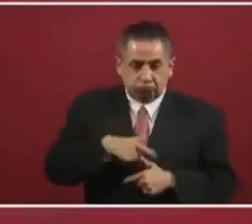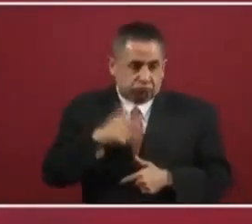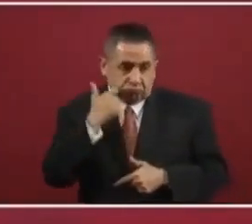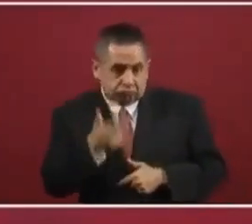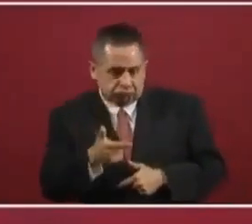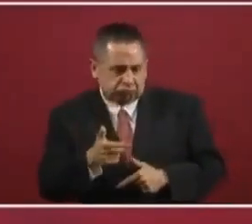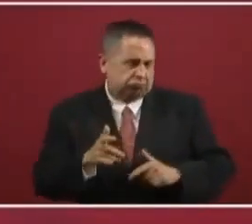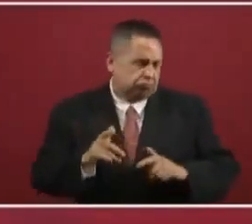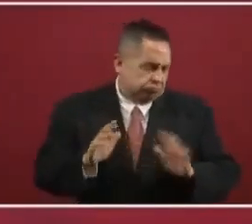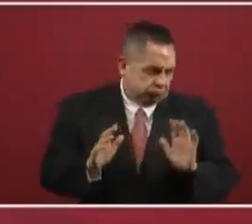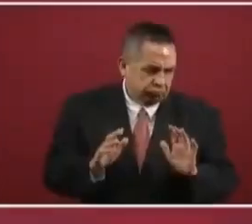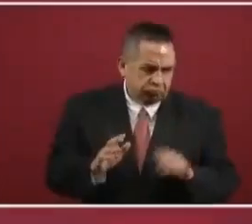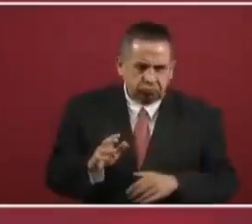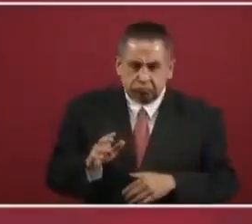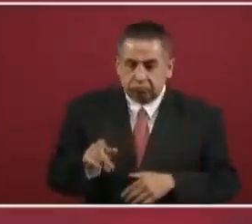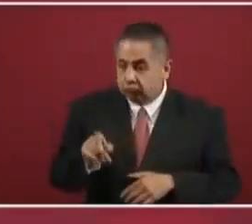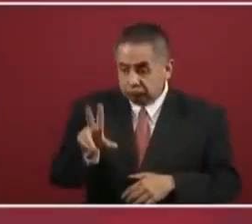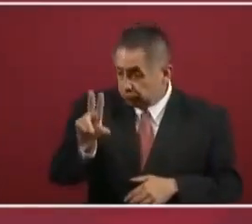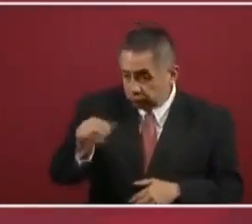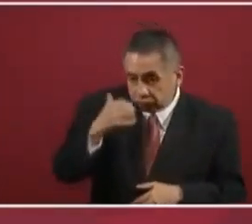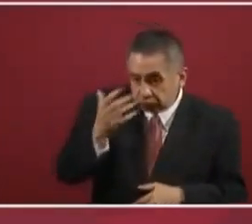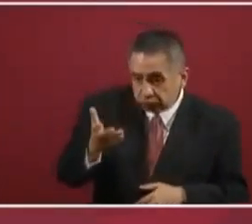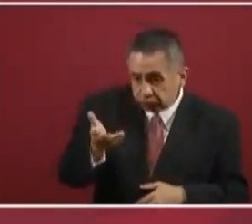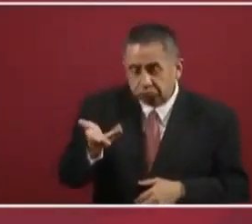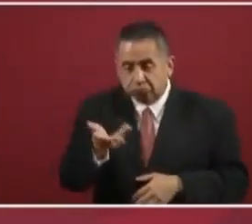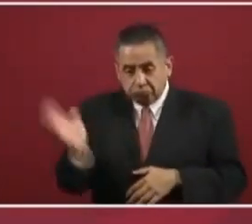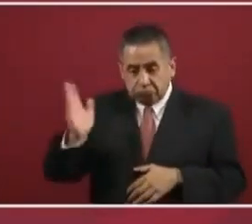nacional no van a ser